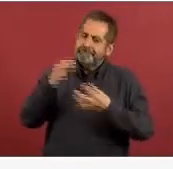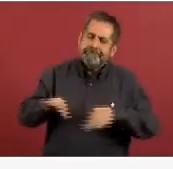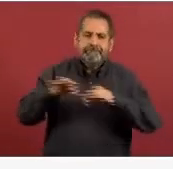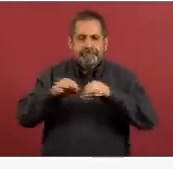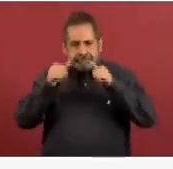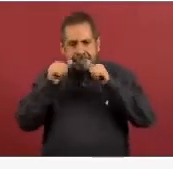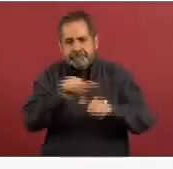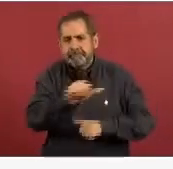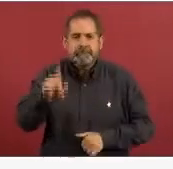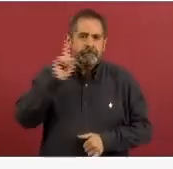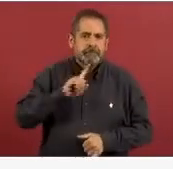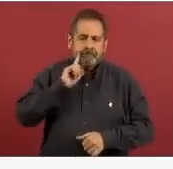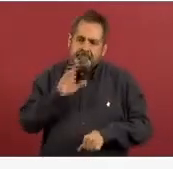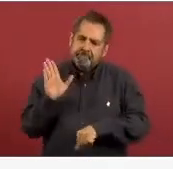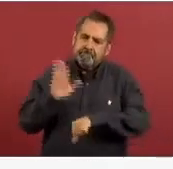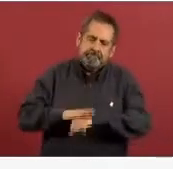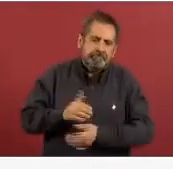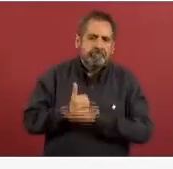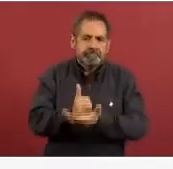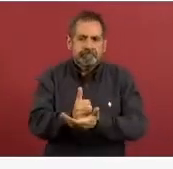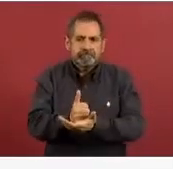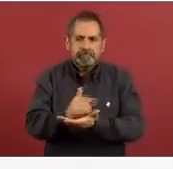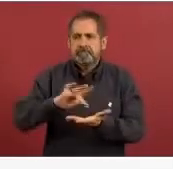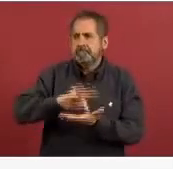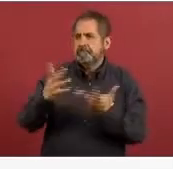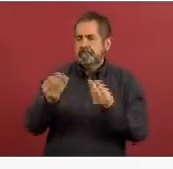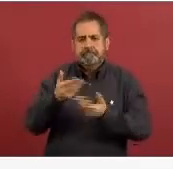mujeres. Muchísimas gracias y estoy a sus órdenes.